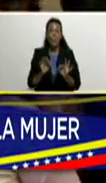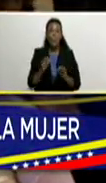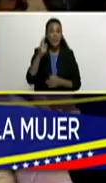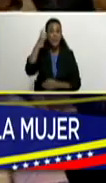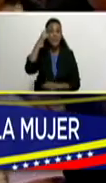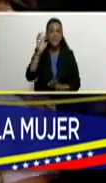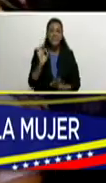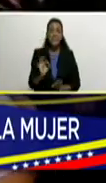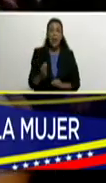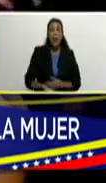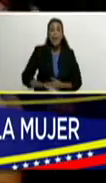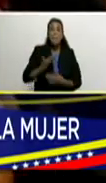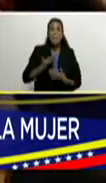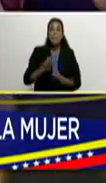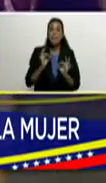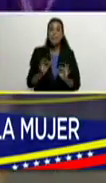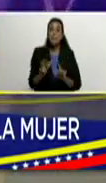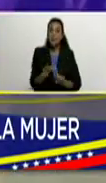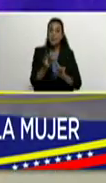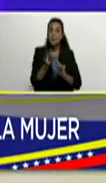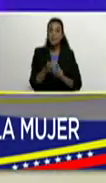día